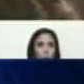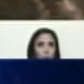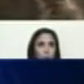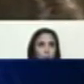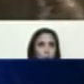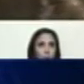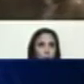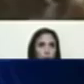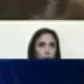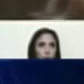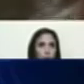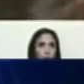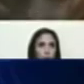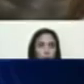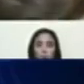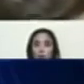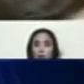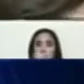Y de esos 100.000,